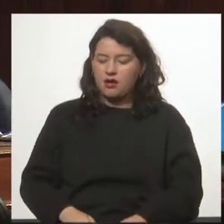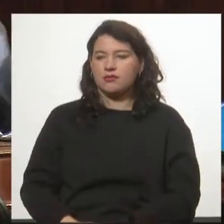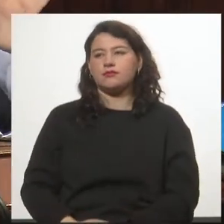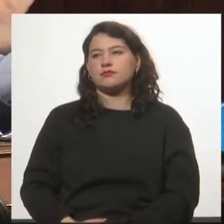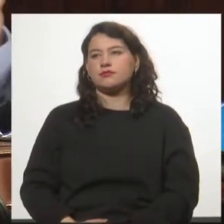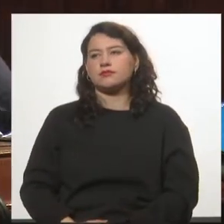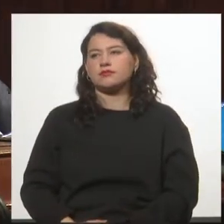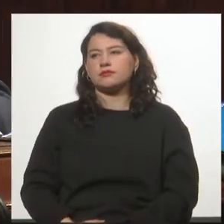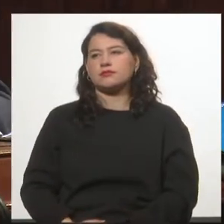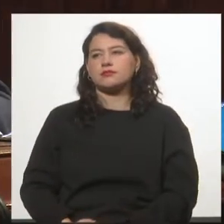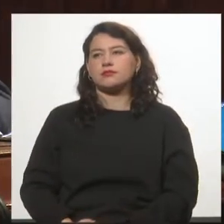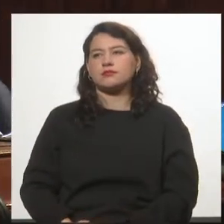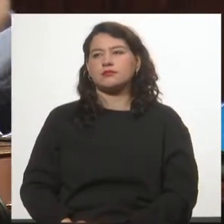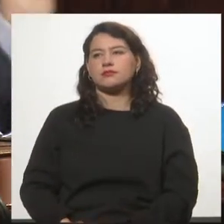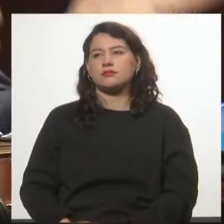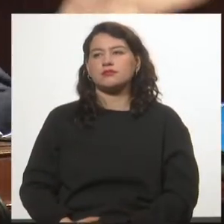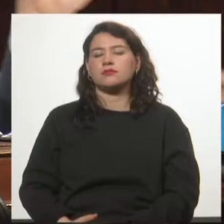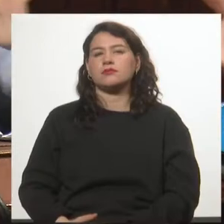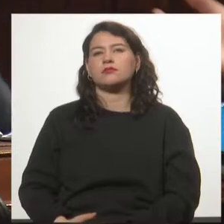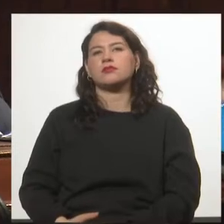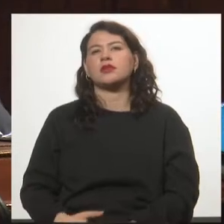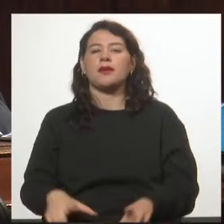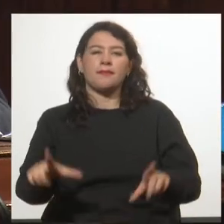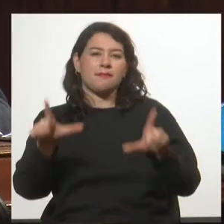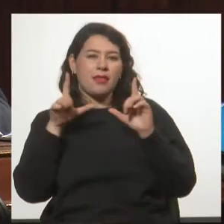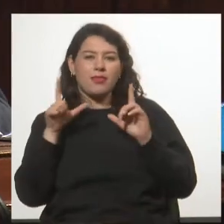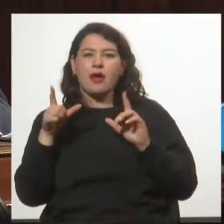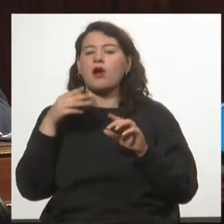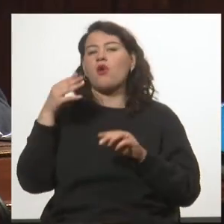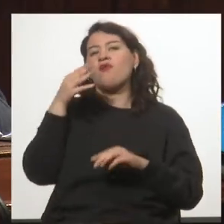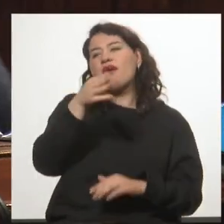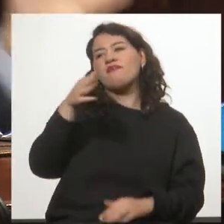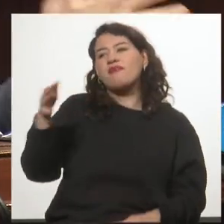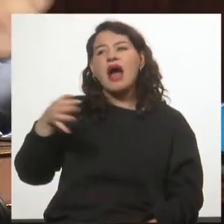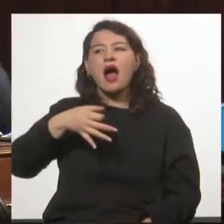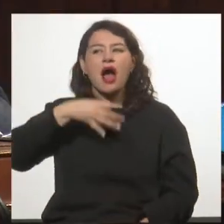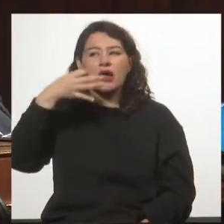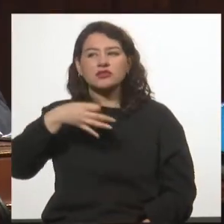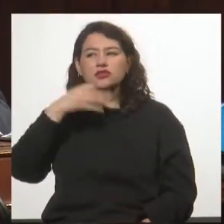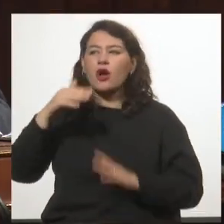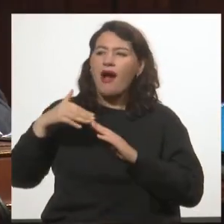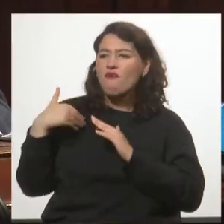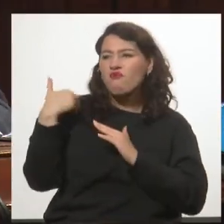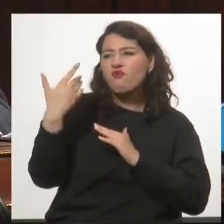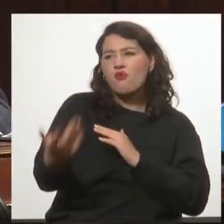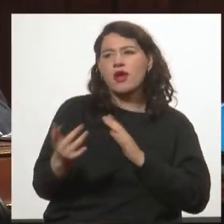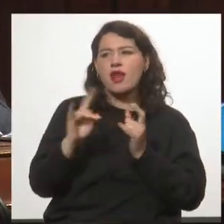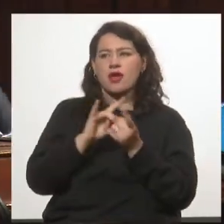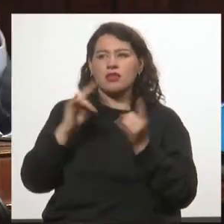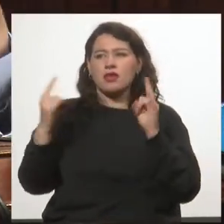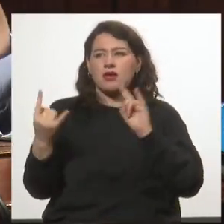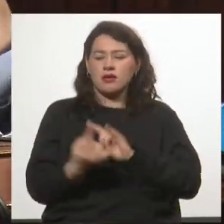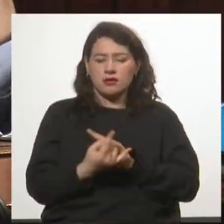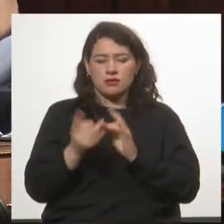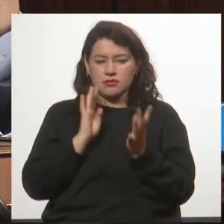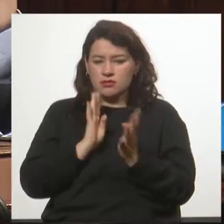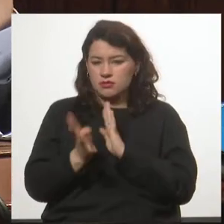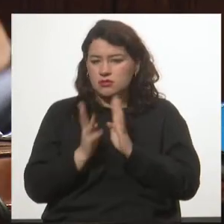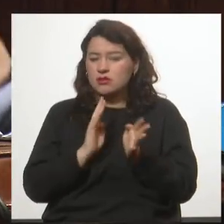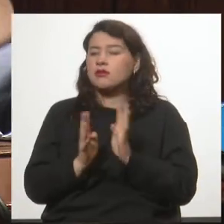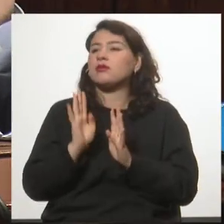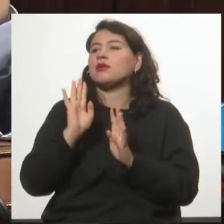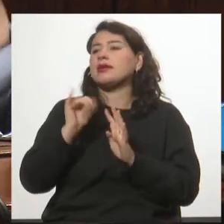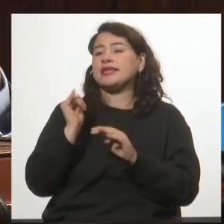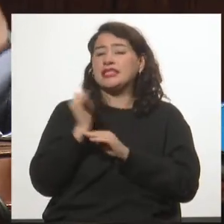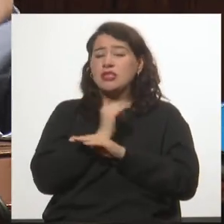para pasar por pantallas o ir a actos que se hacen afuera de este registro parlamentario que es la institución